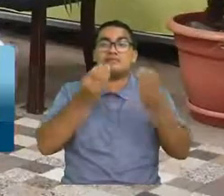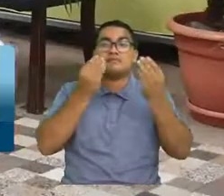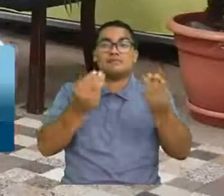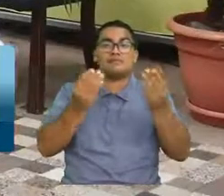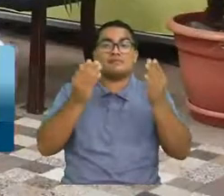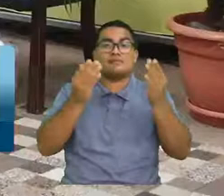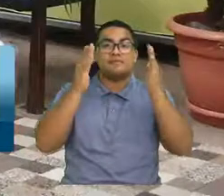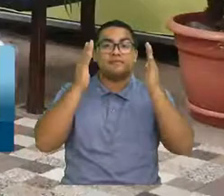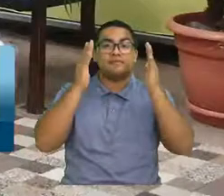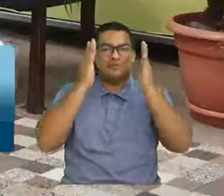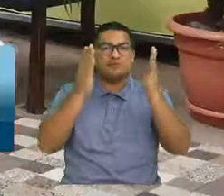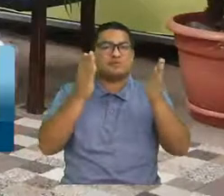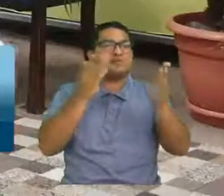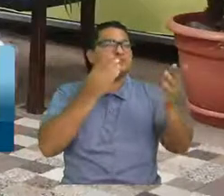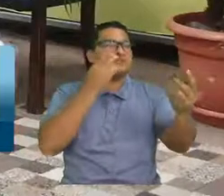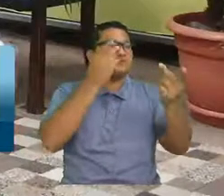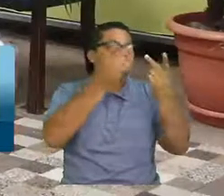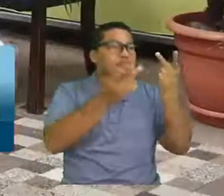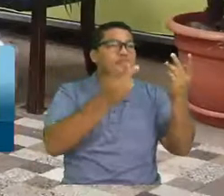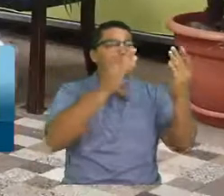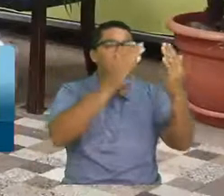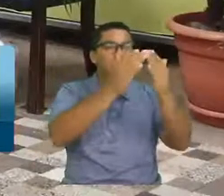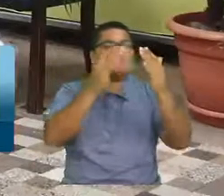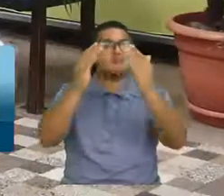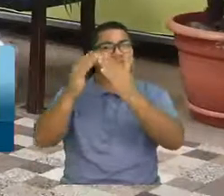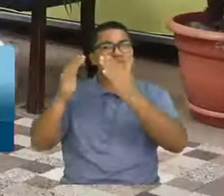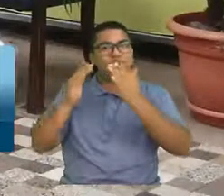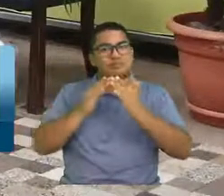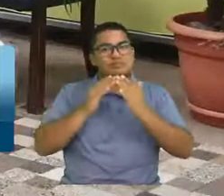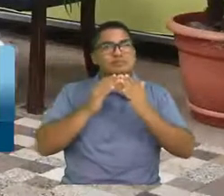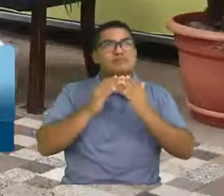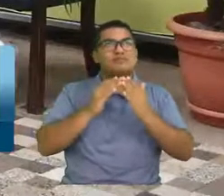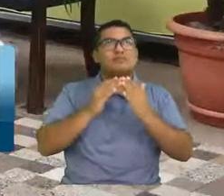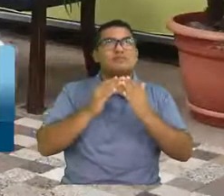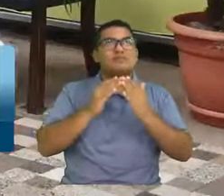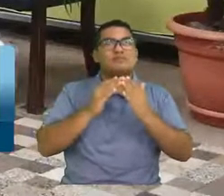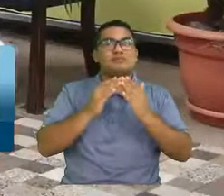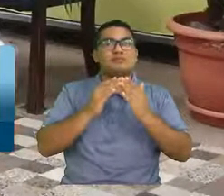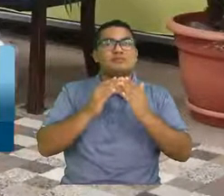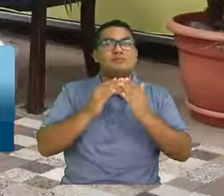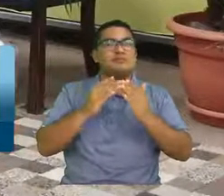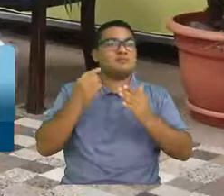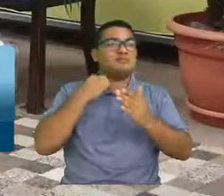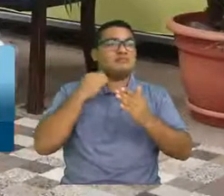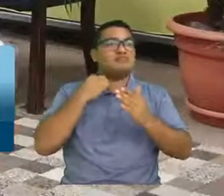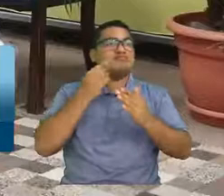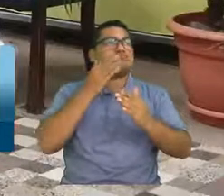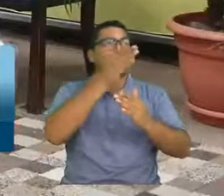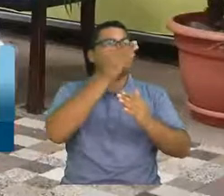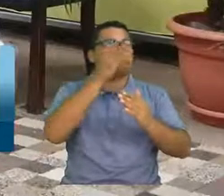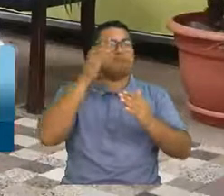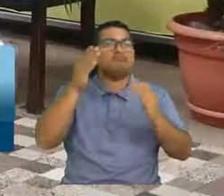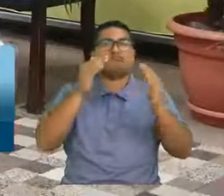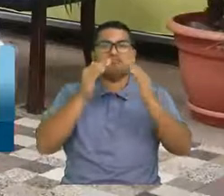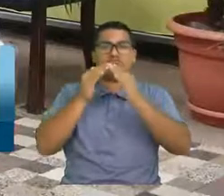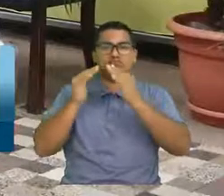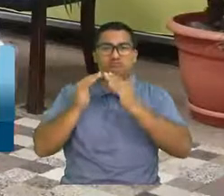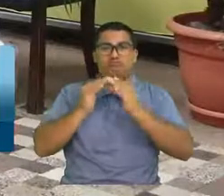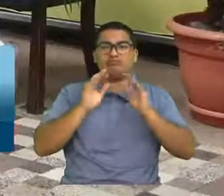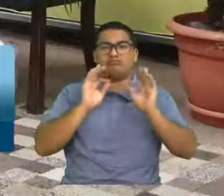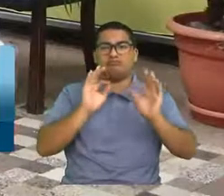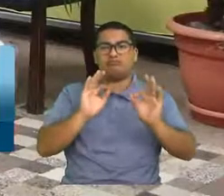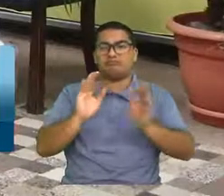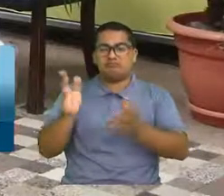hemos andado casa a casa, porque no hemos decaído en esa parte. Entonces nos están recibiendo muy bien.